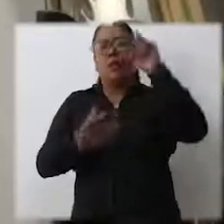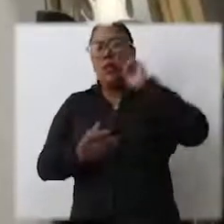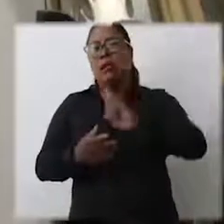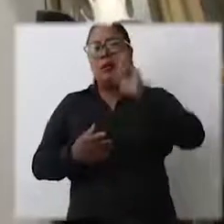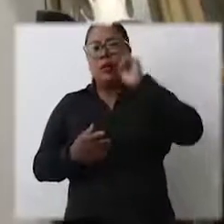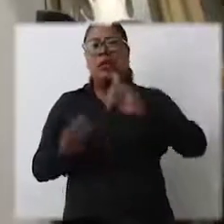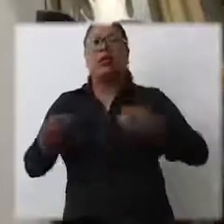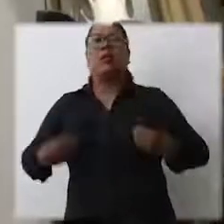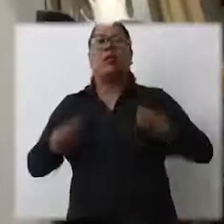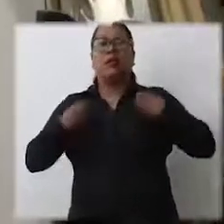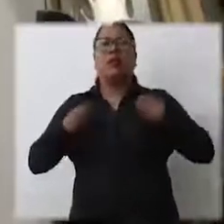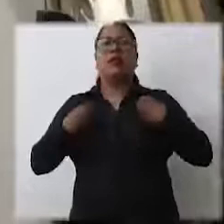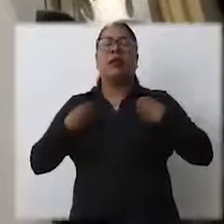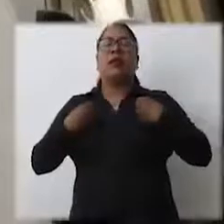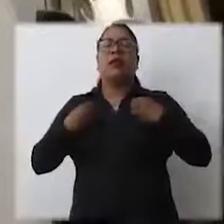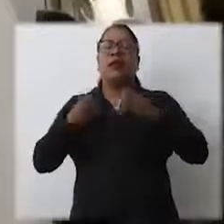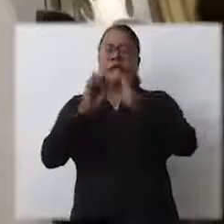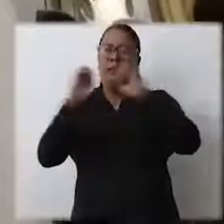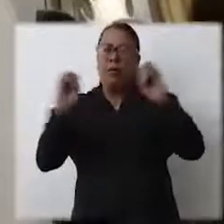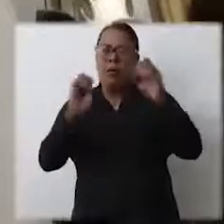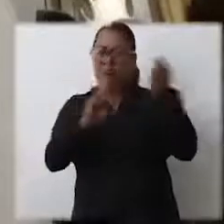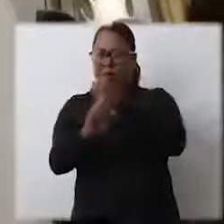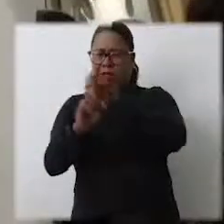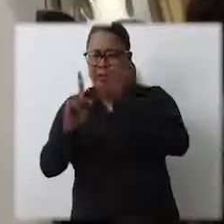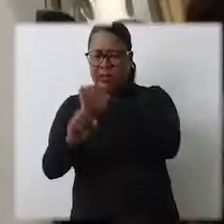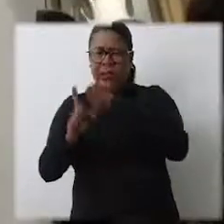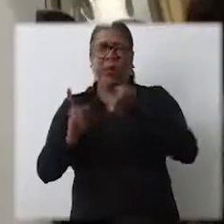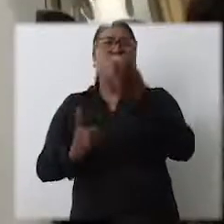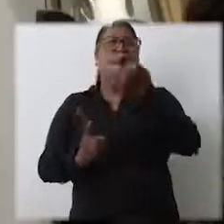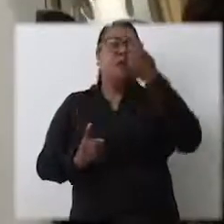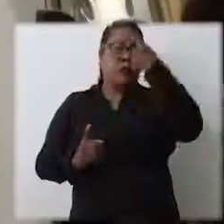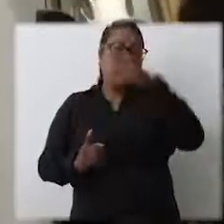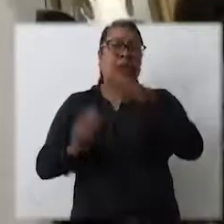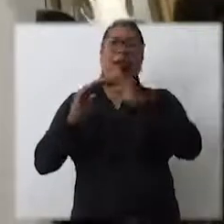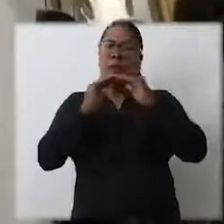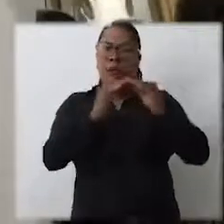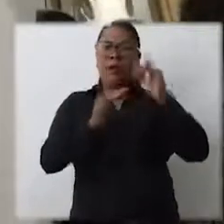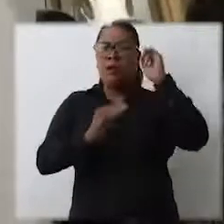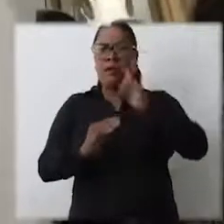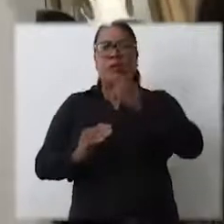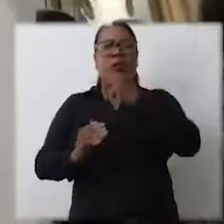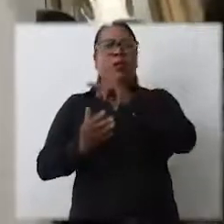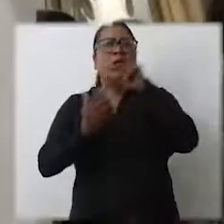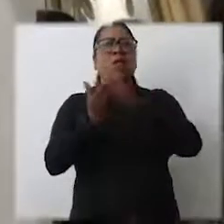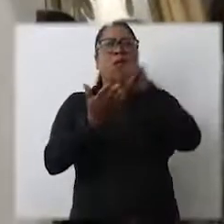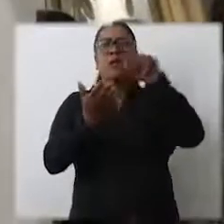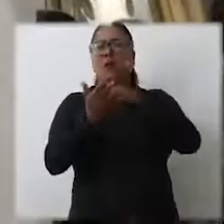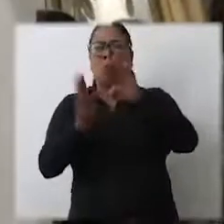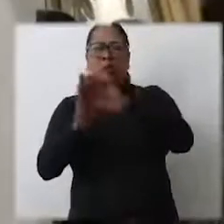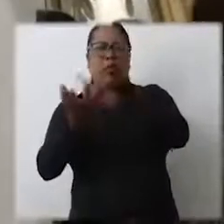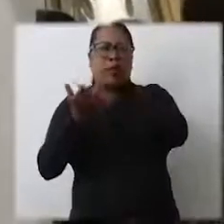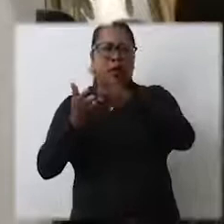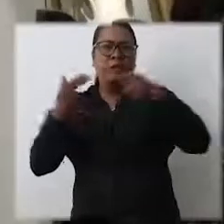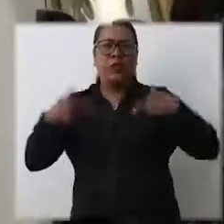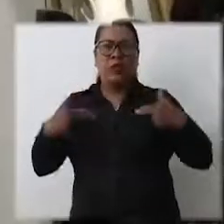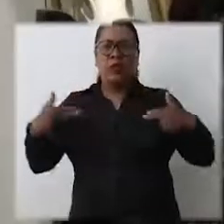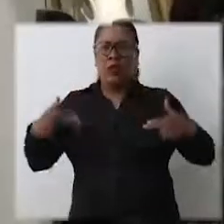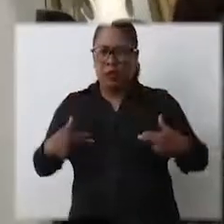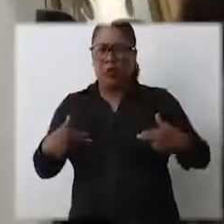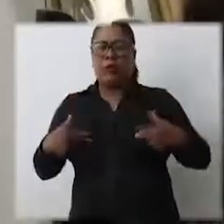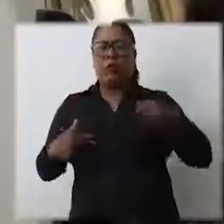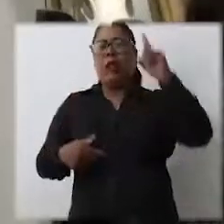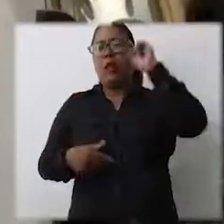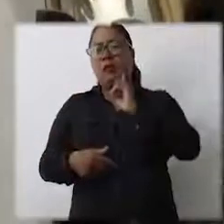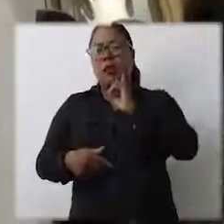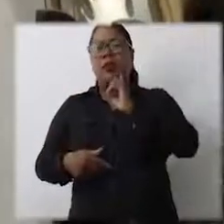de la modificación del bando asegurarán la prevención, la atención, sanción y erradicación de todo tipo